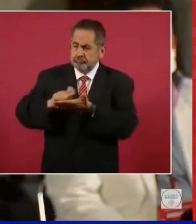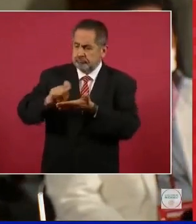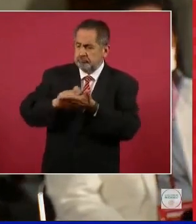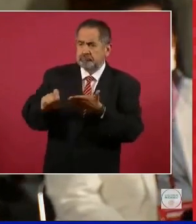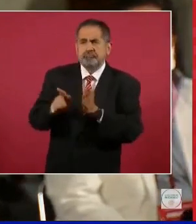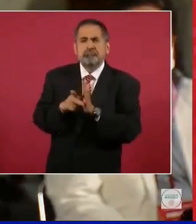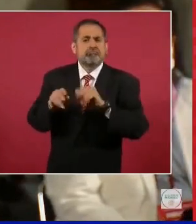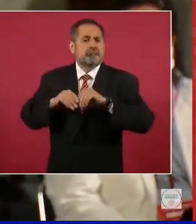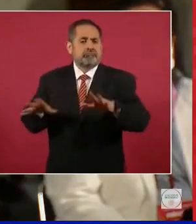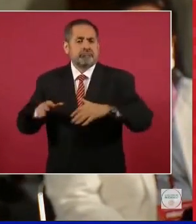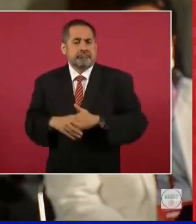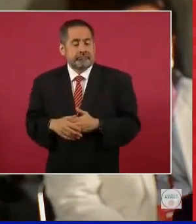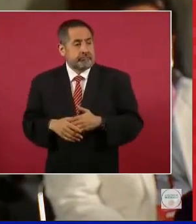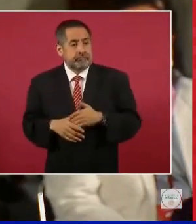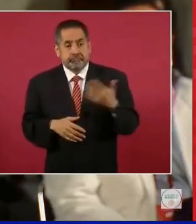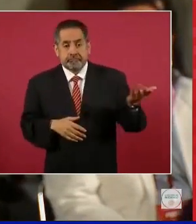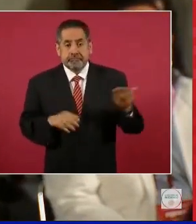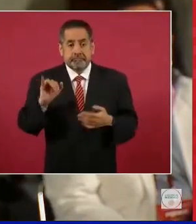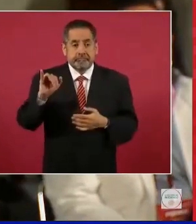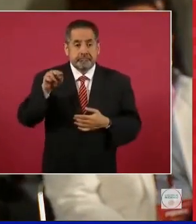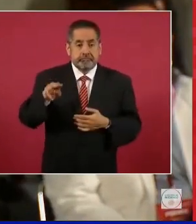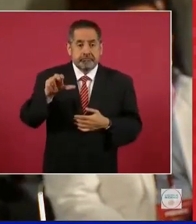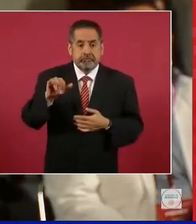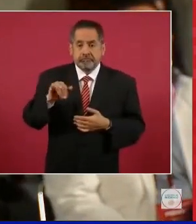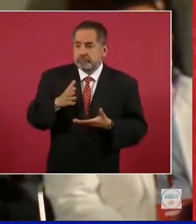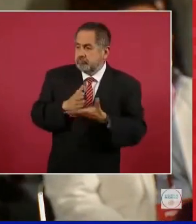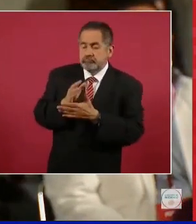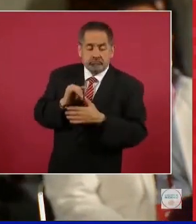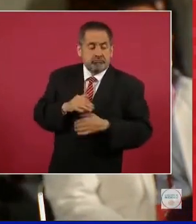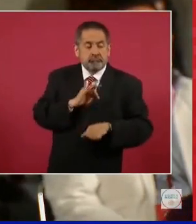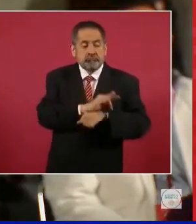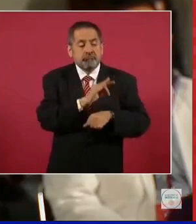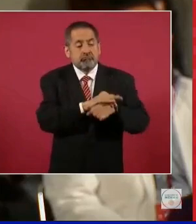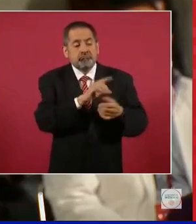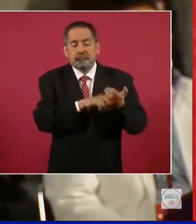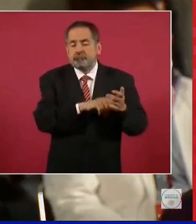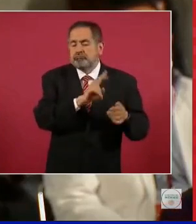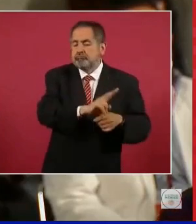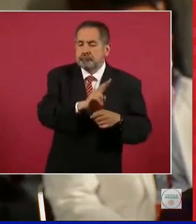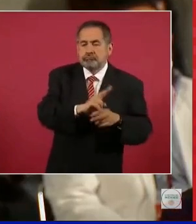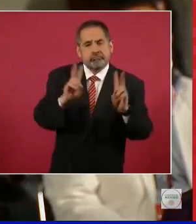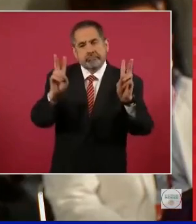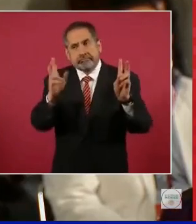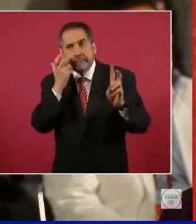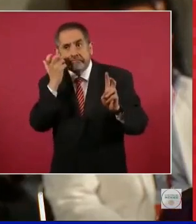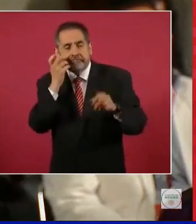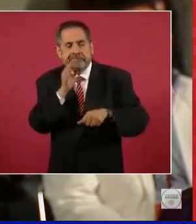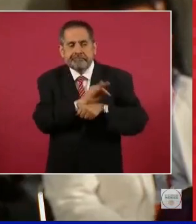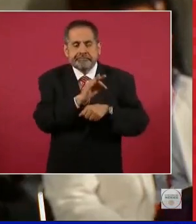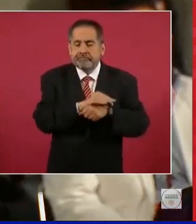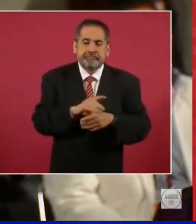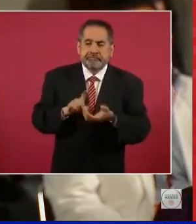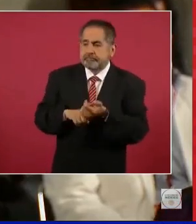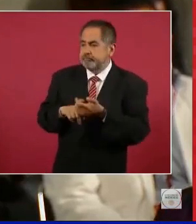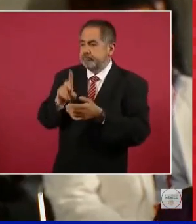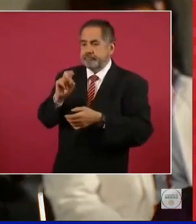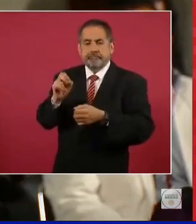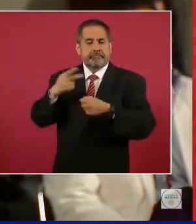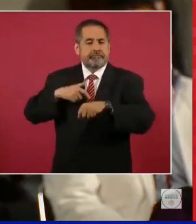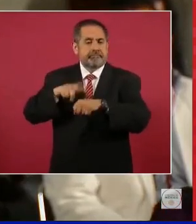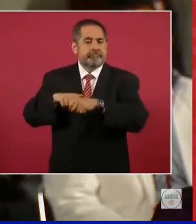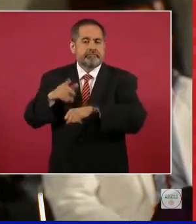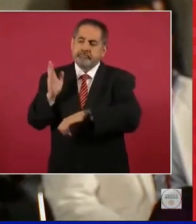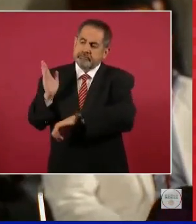contenidos periodísticos. Al dar cabida a estos procesos de supuesta protección a datos personales, lo que hace